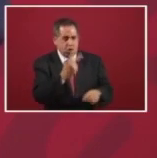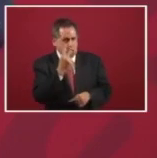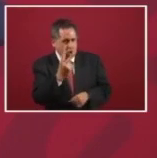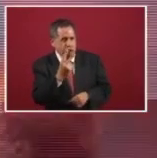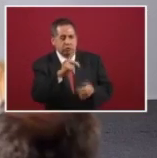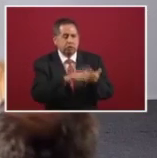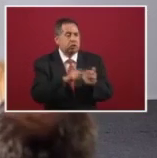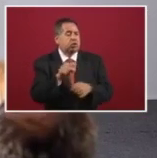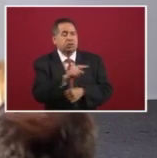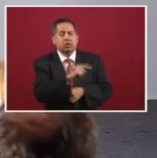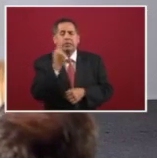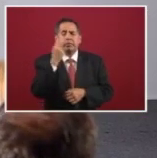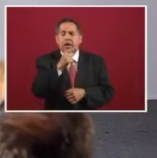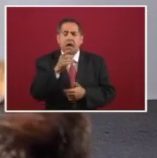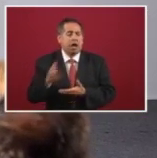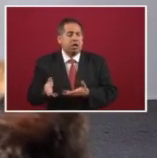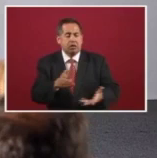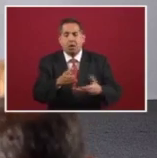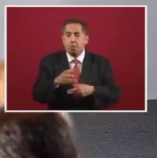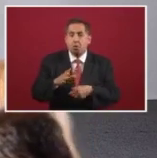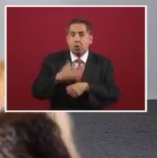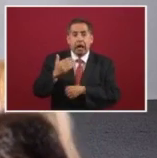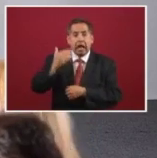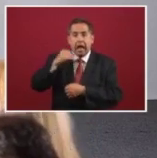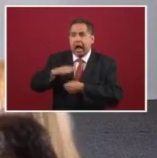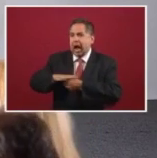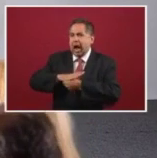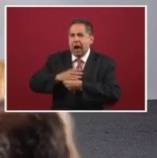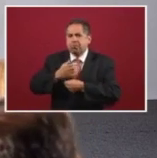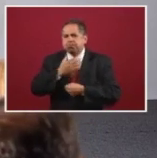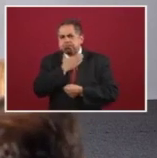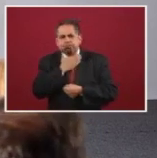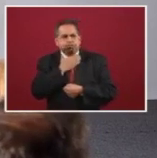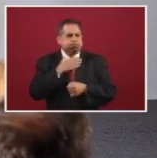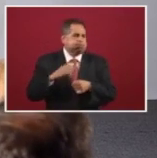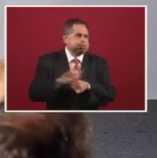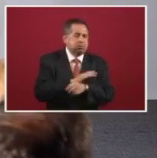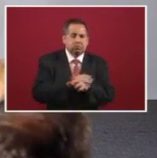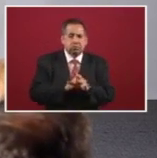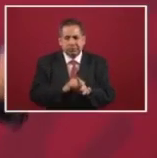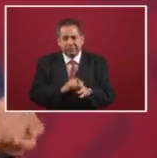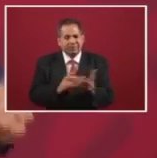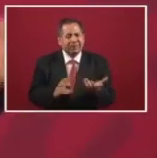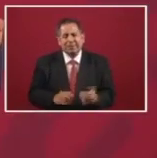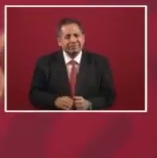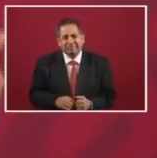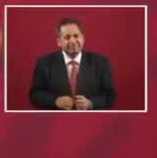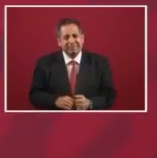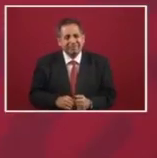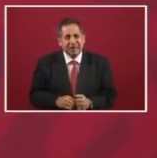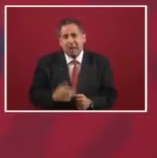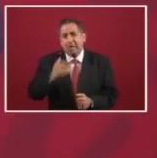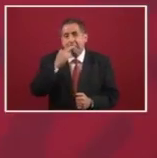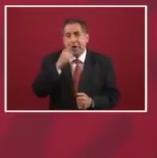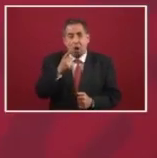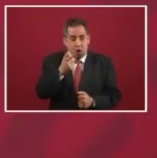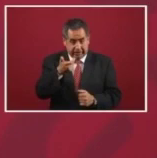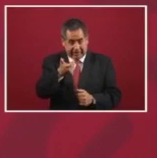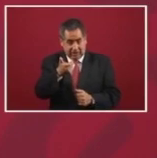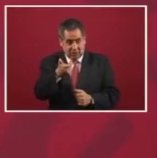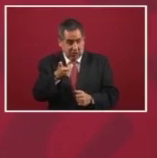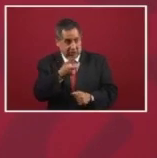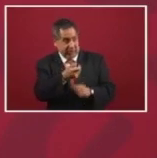para resolver el problema. Pero me hubiese gustado más utilizar esos